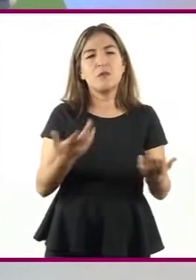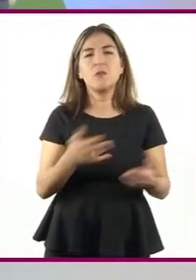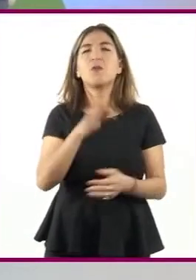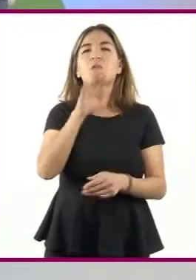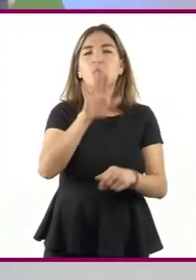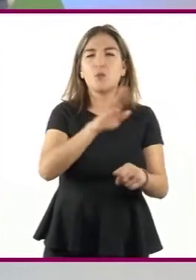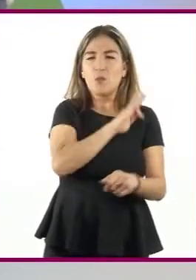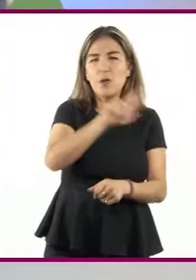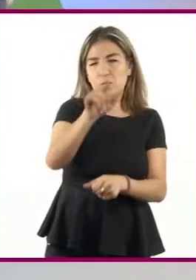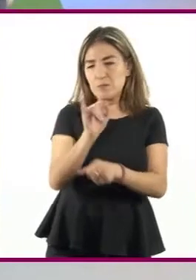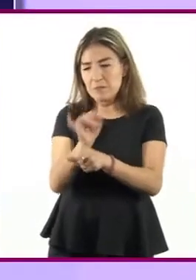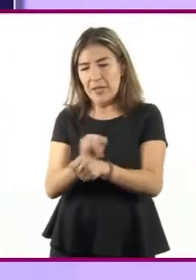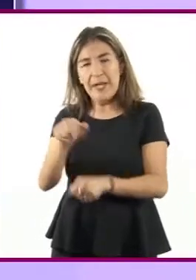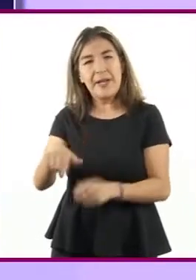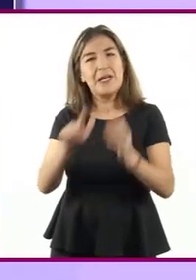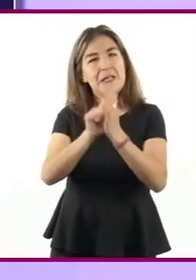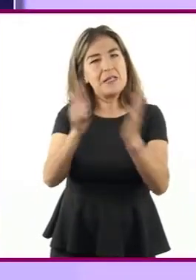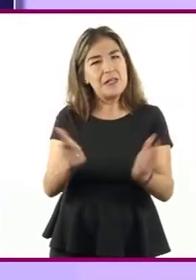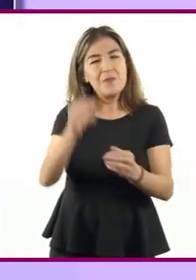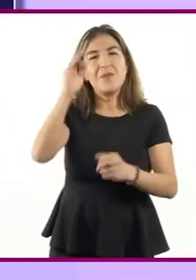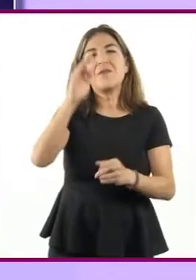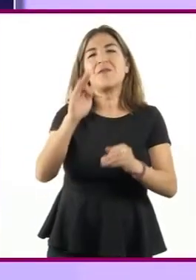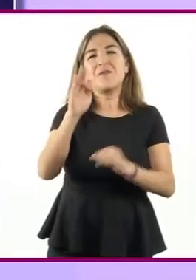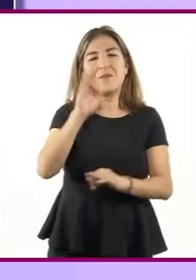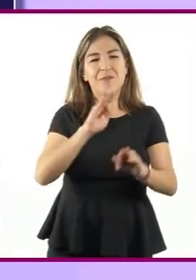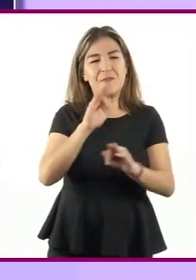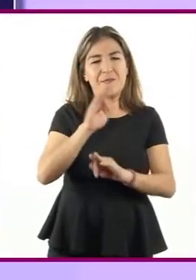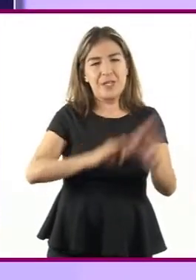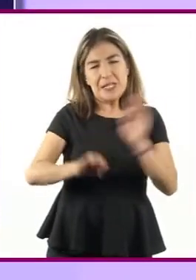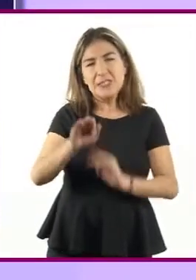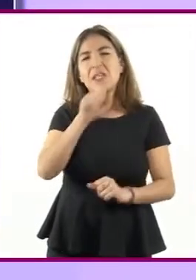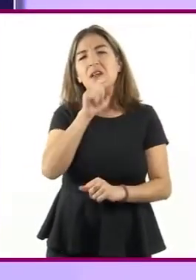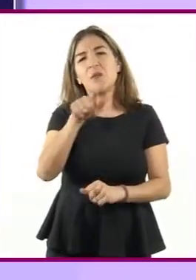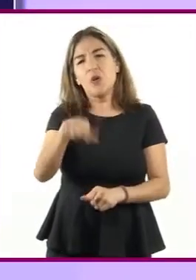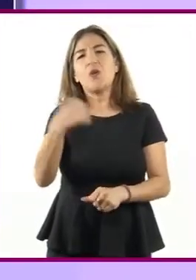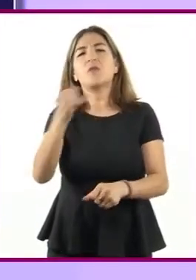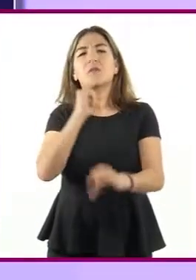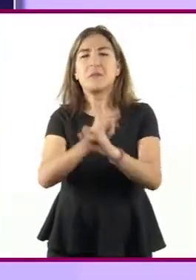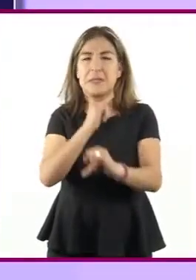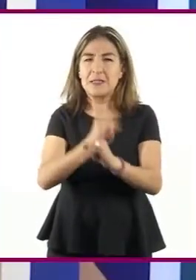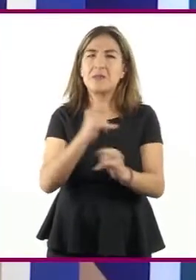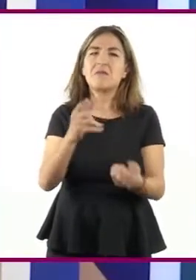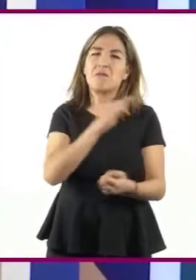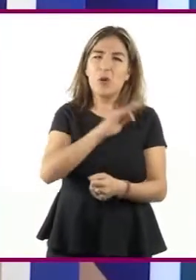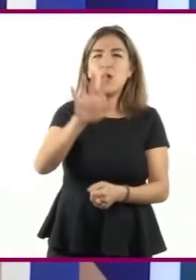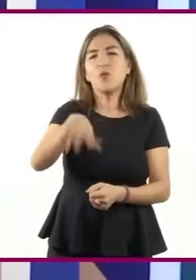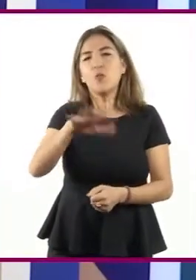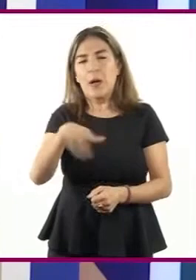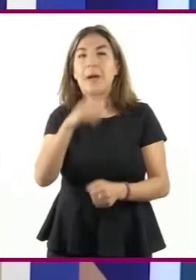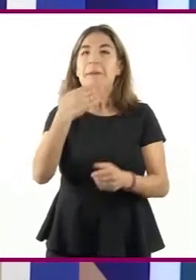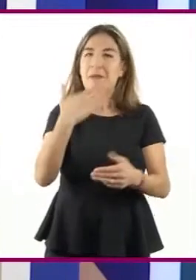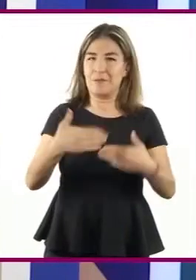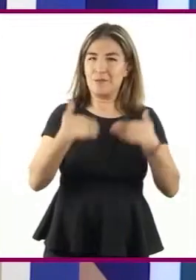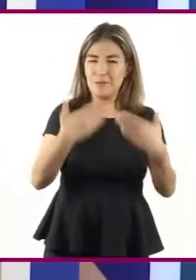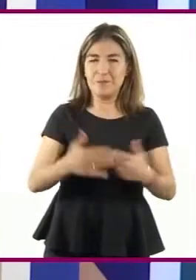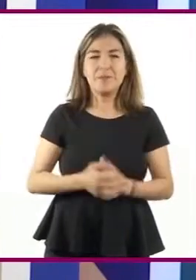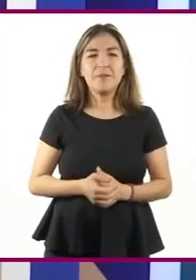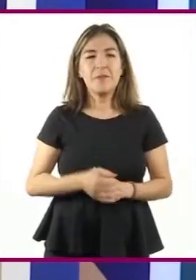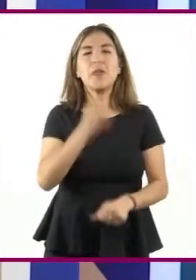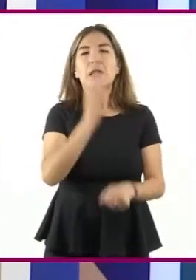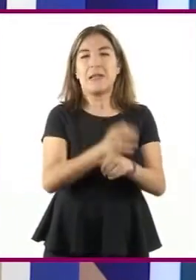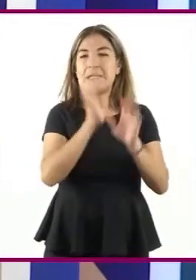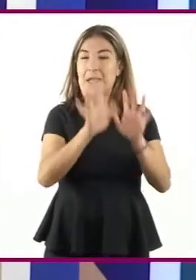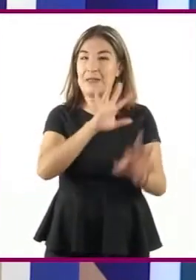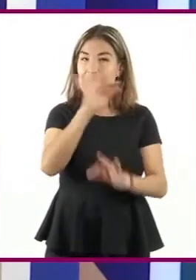puedan investigar en su libro de texto o en otras fuentes de información como páginas de internet confiables. Muy bien, como ya tenemos